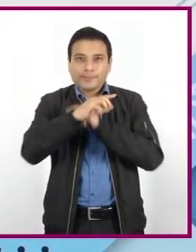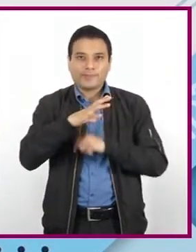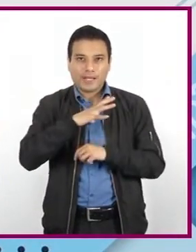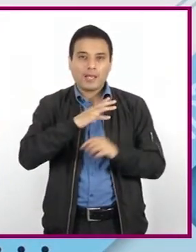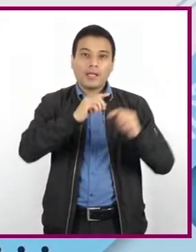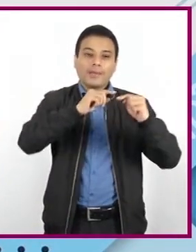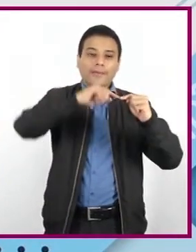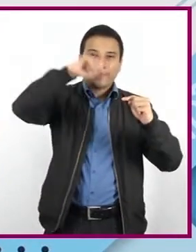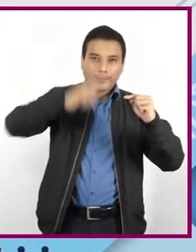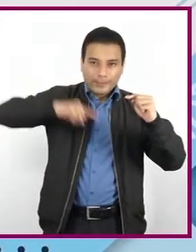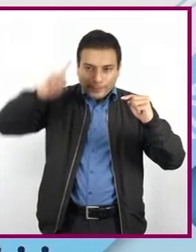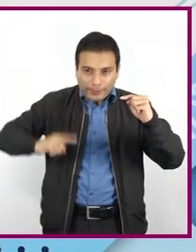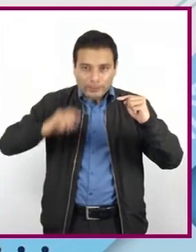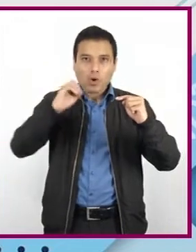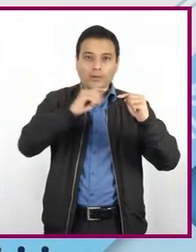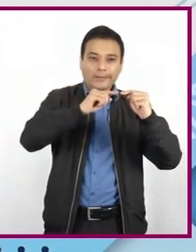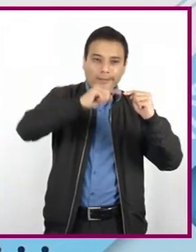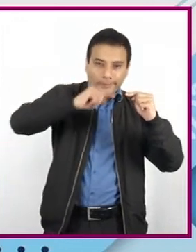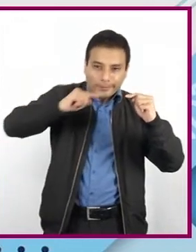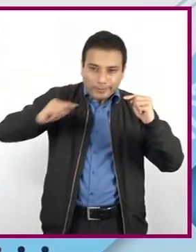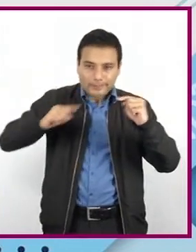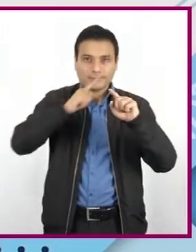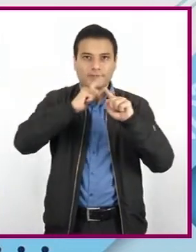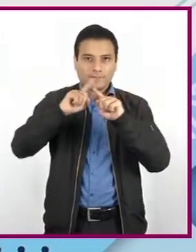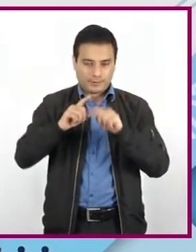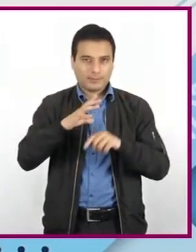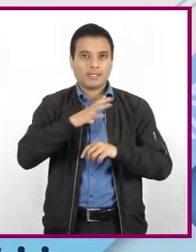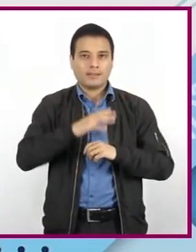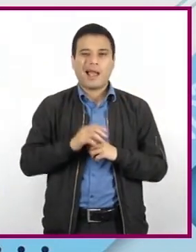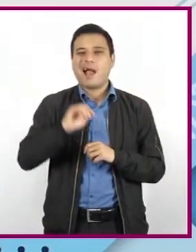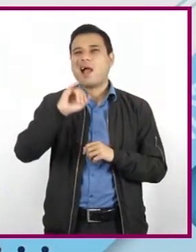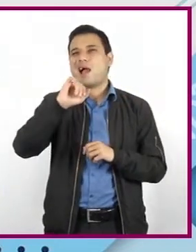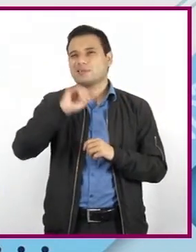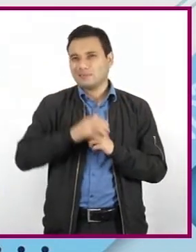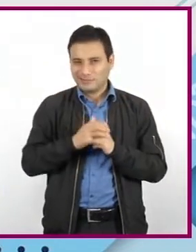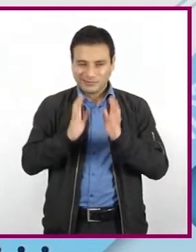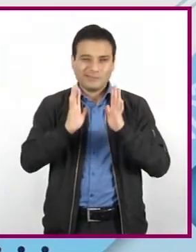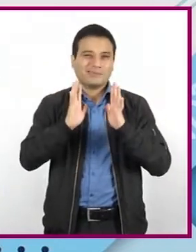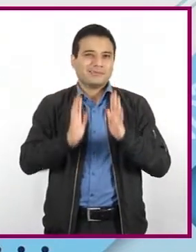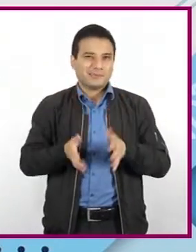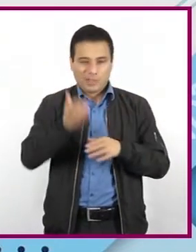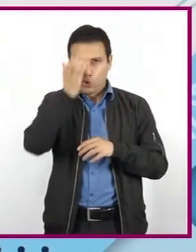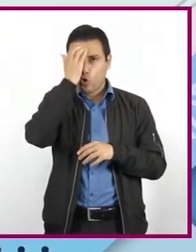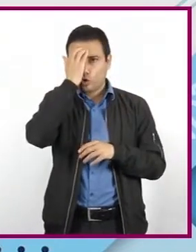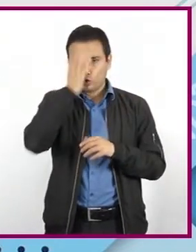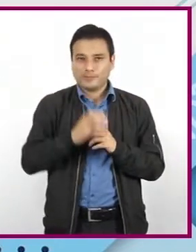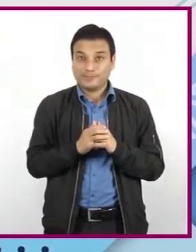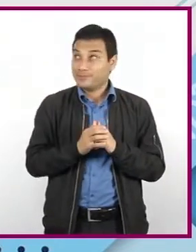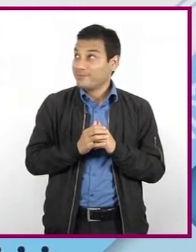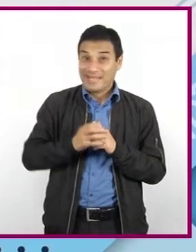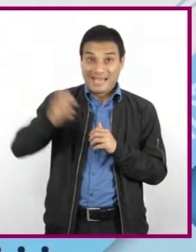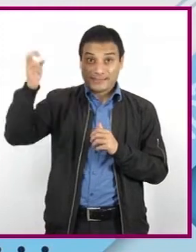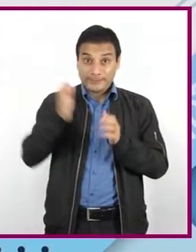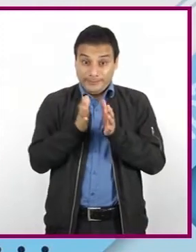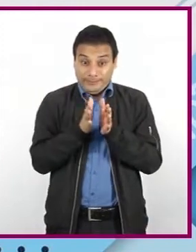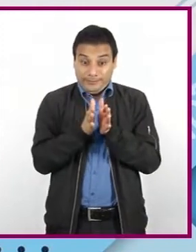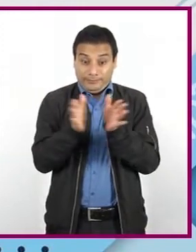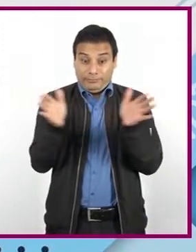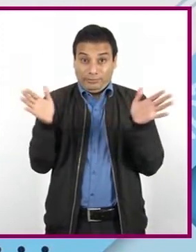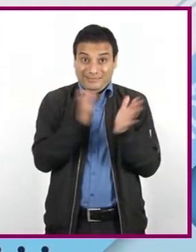frecuencia. Ya voy recordando más, maestra. El espectro electromagnético es el conjunto de ondas